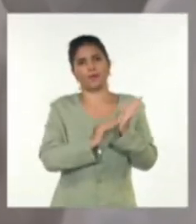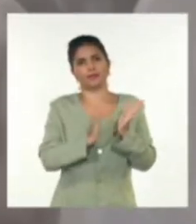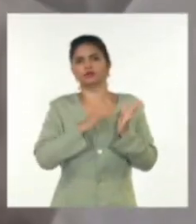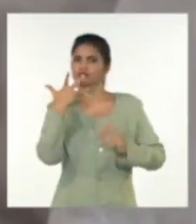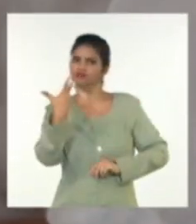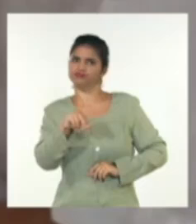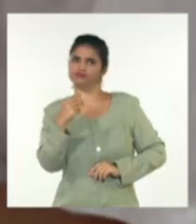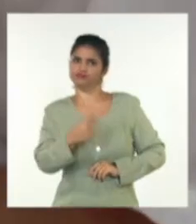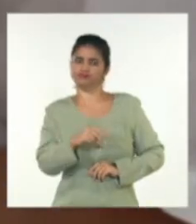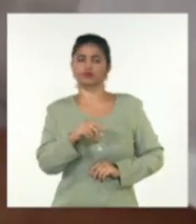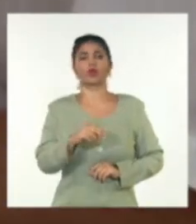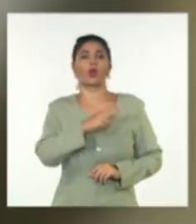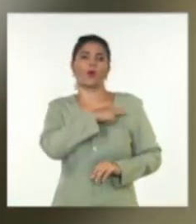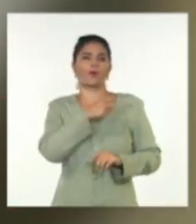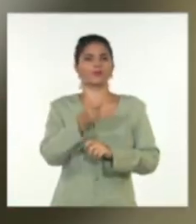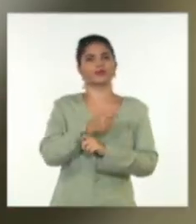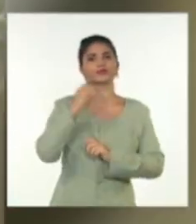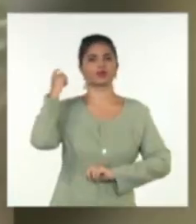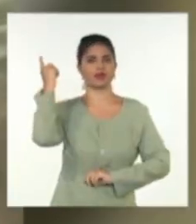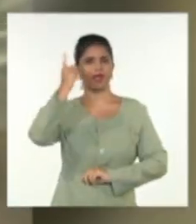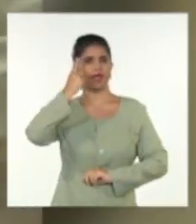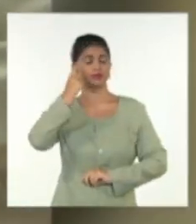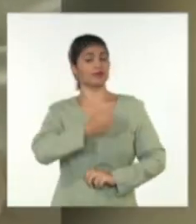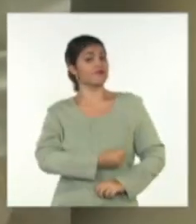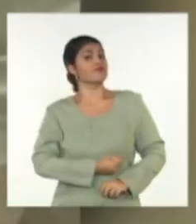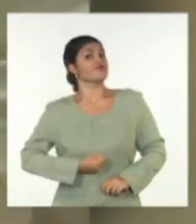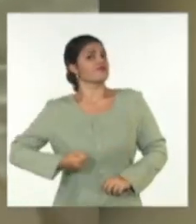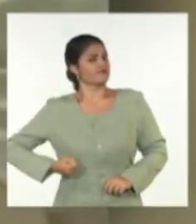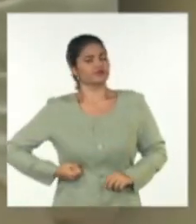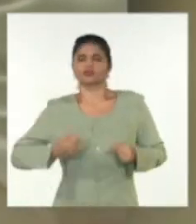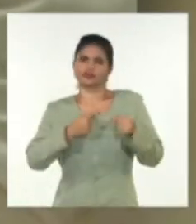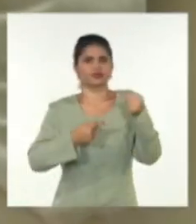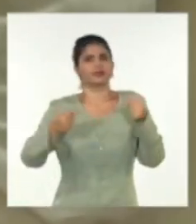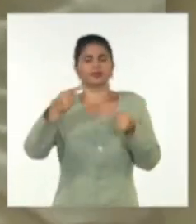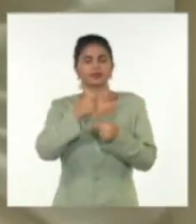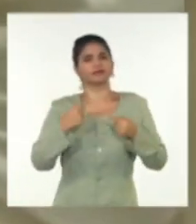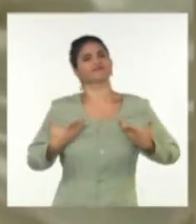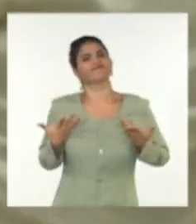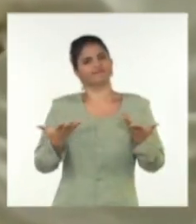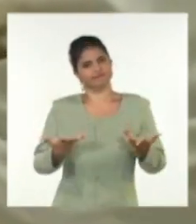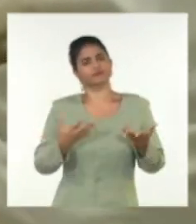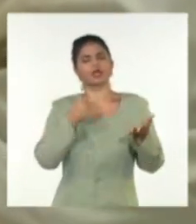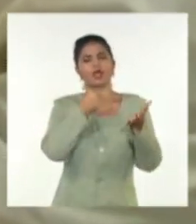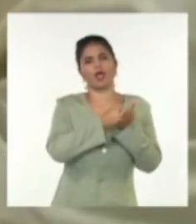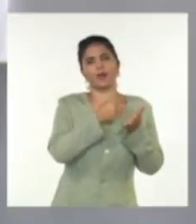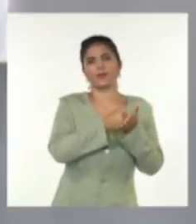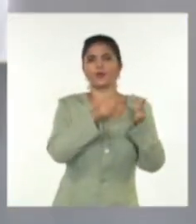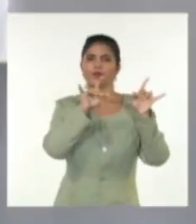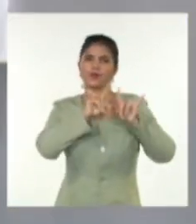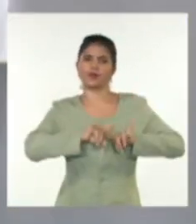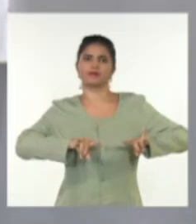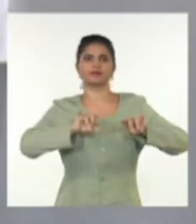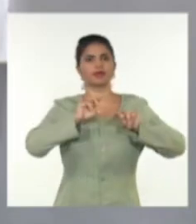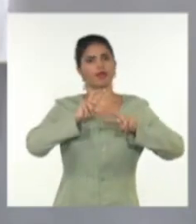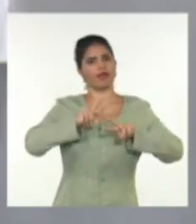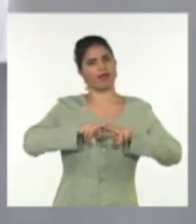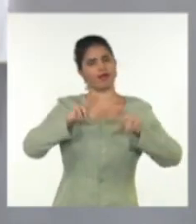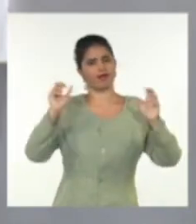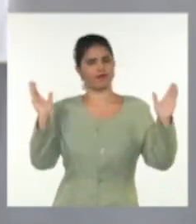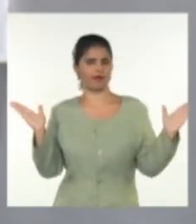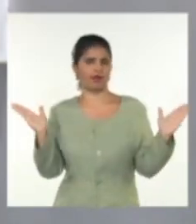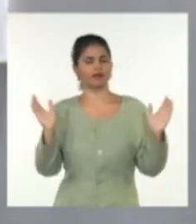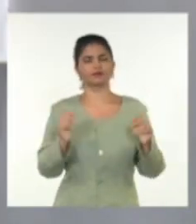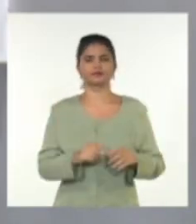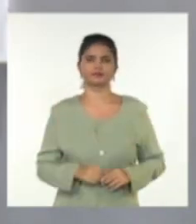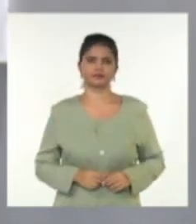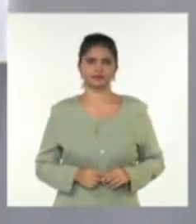entrenadores nacionales. Un esfuerzo en el que ha sido fundamental el apoyo de la Universidad de La Habana. El Laboratorio de Síntesis Química